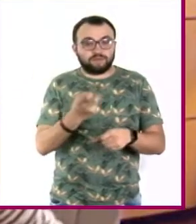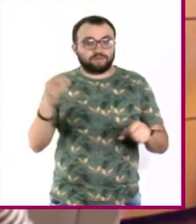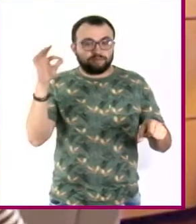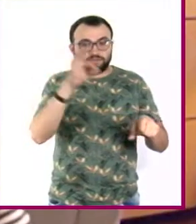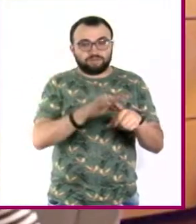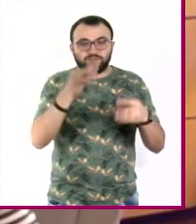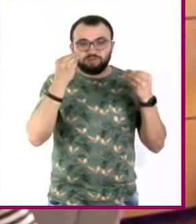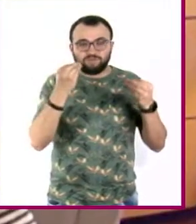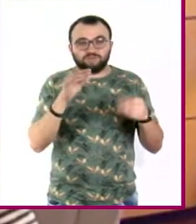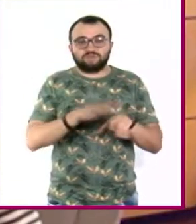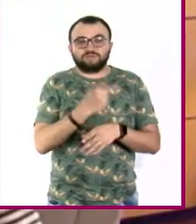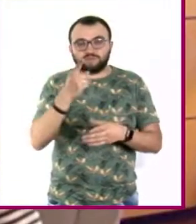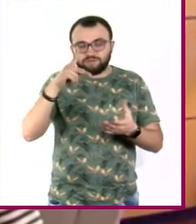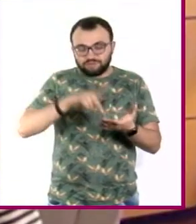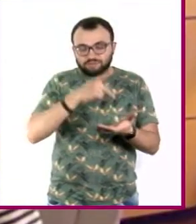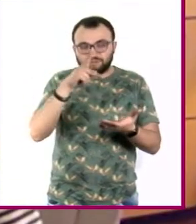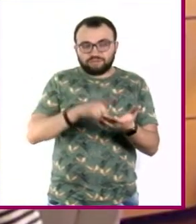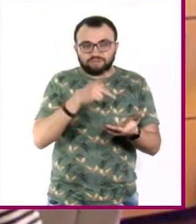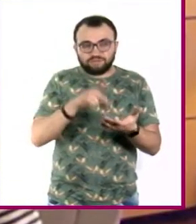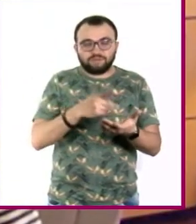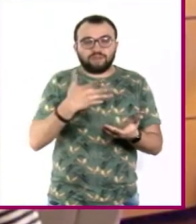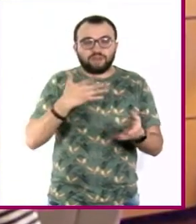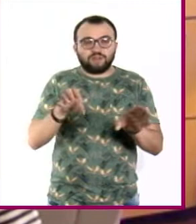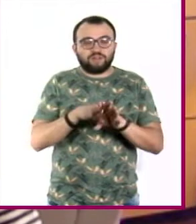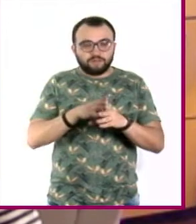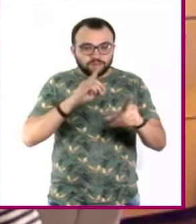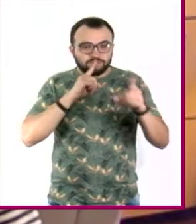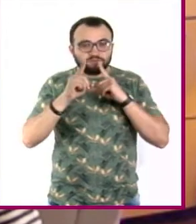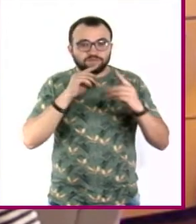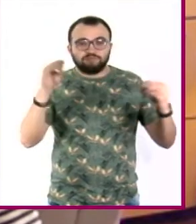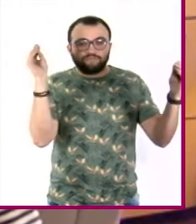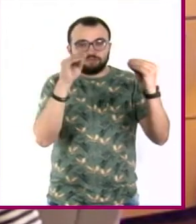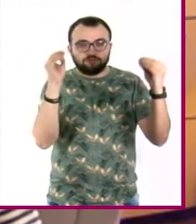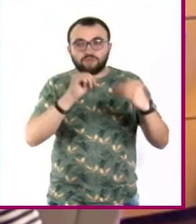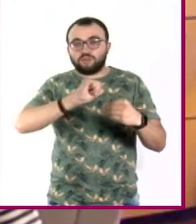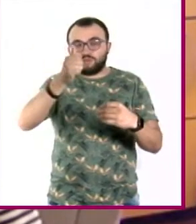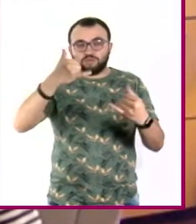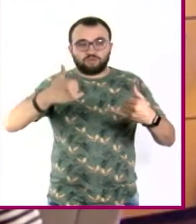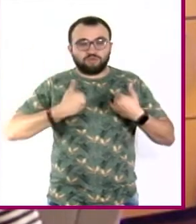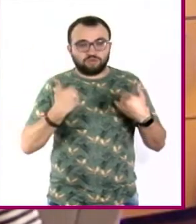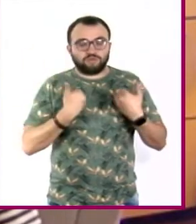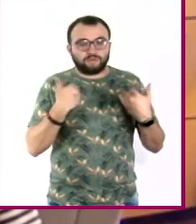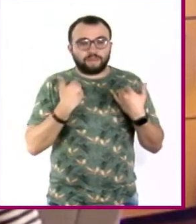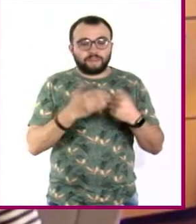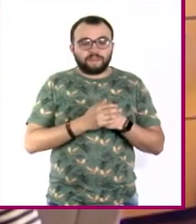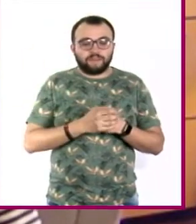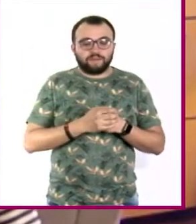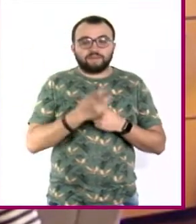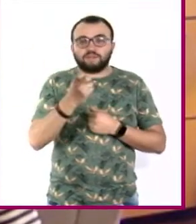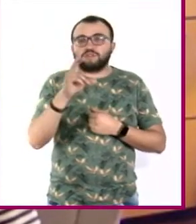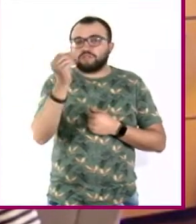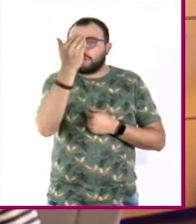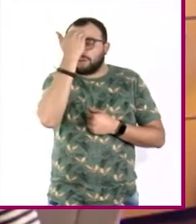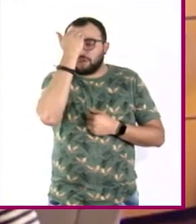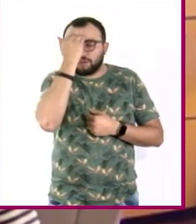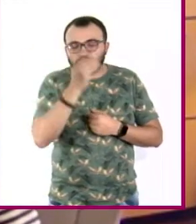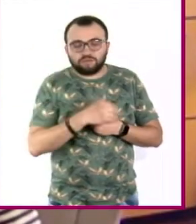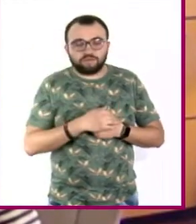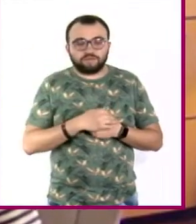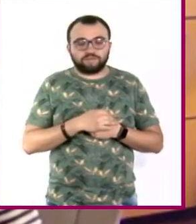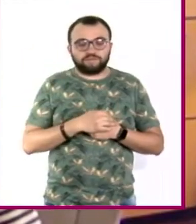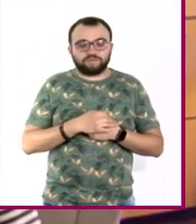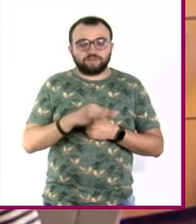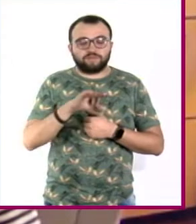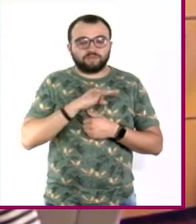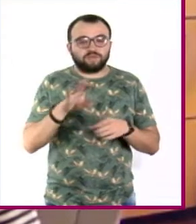sentido de que muchas veces pueden estar interactuando con otros jóvenes o no tan jóvenes que ni siquiera conocen, ¿no? O sea, pueden